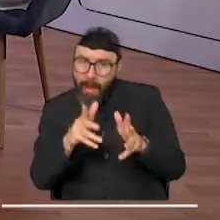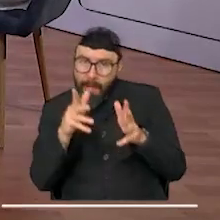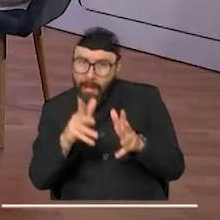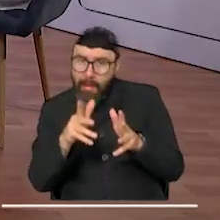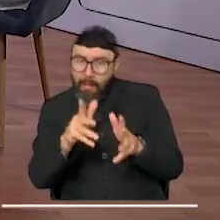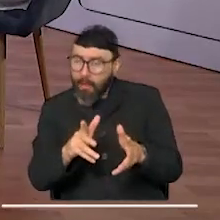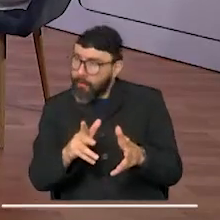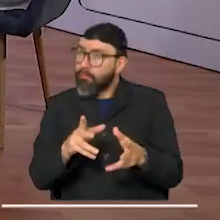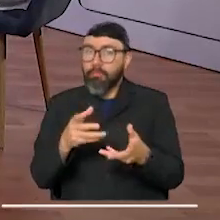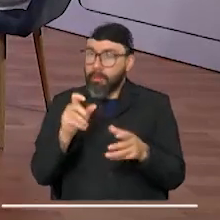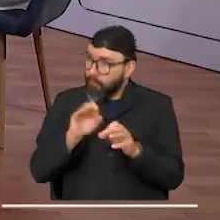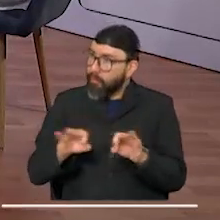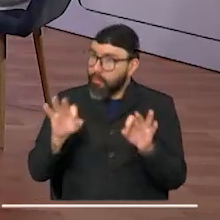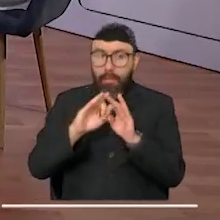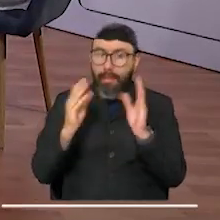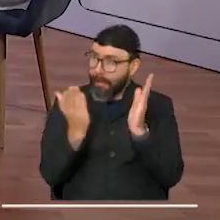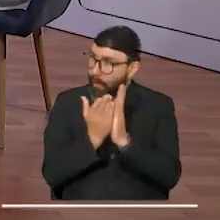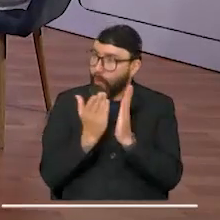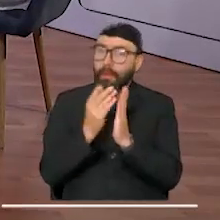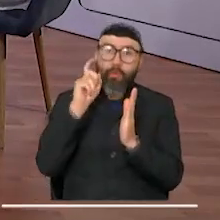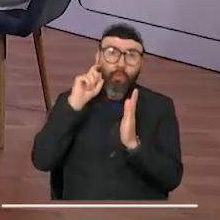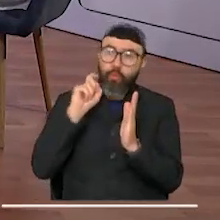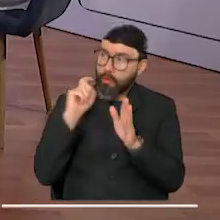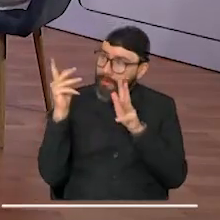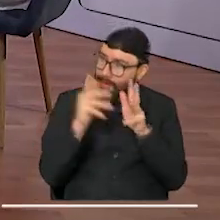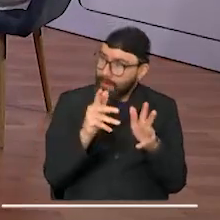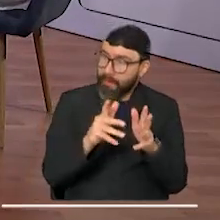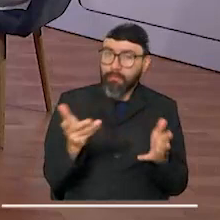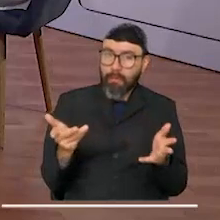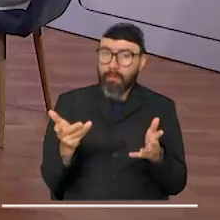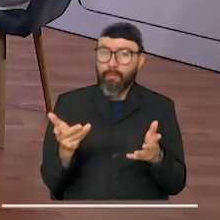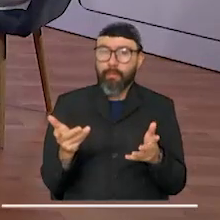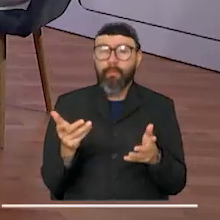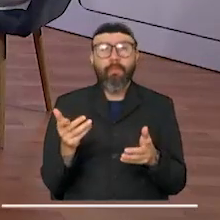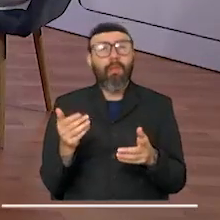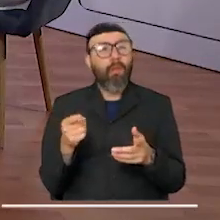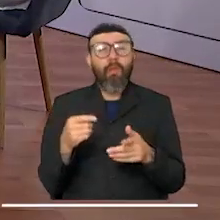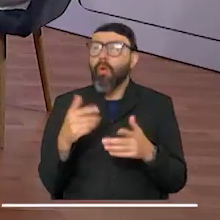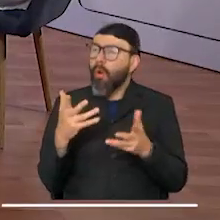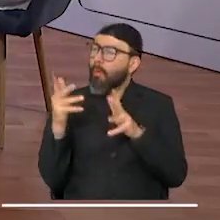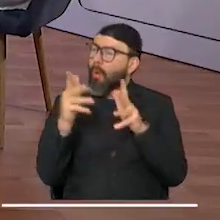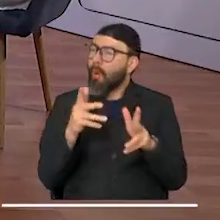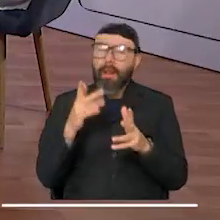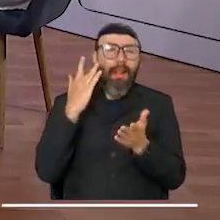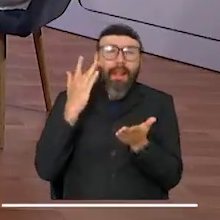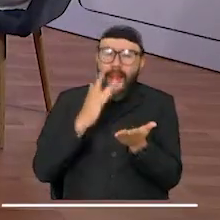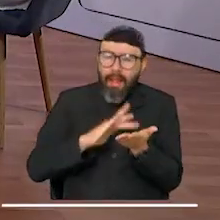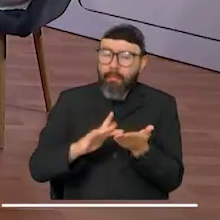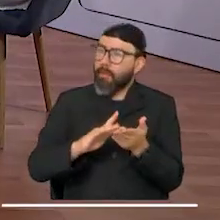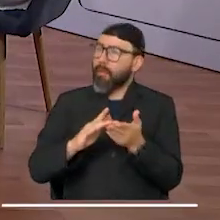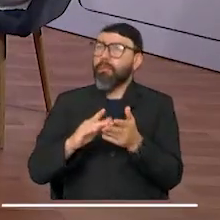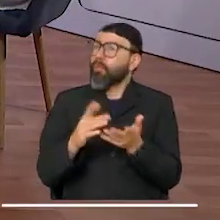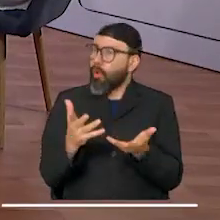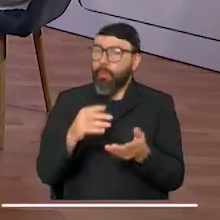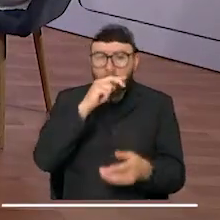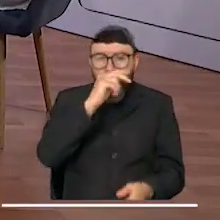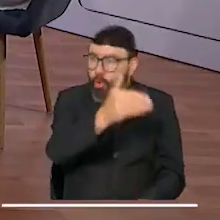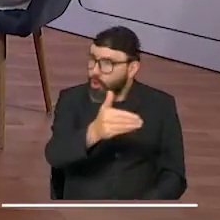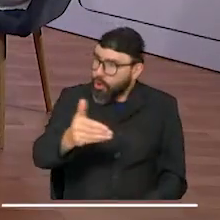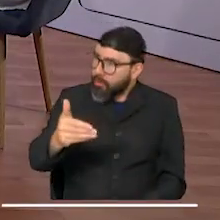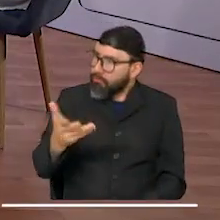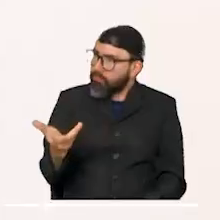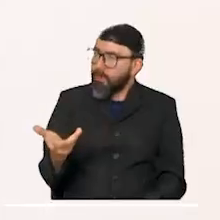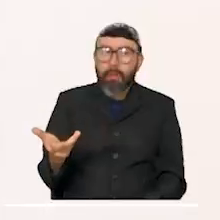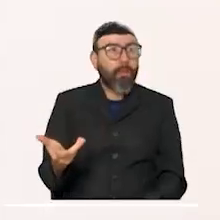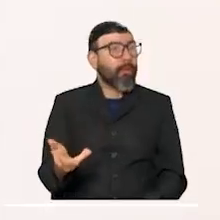y también de manejo de por ejemplo de limpieza de todo esto concepto es de